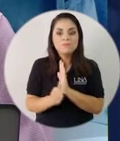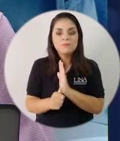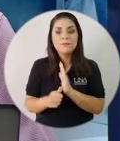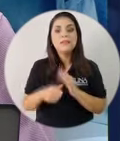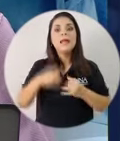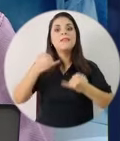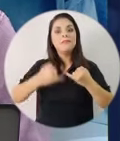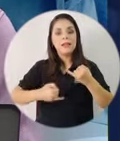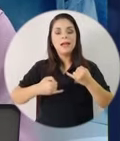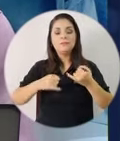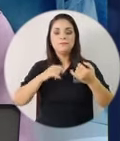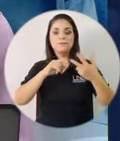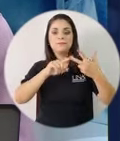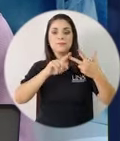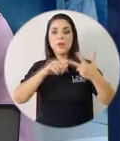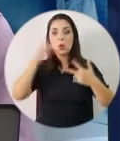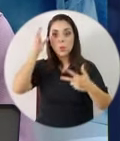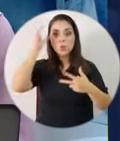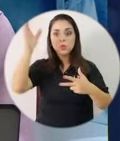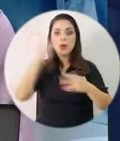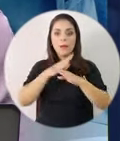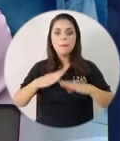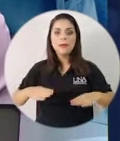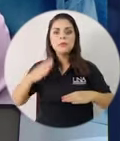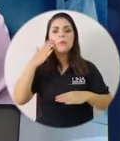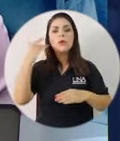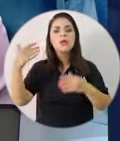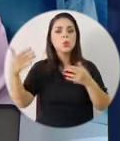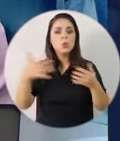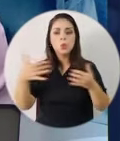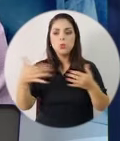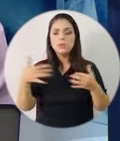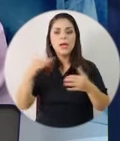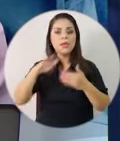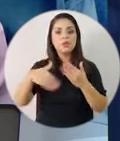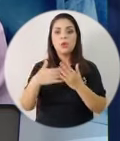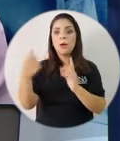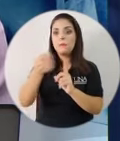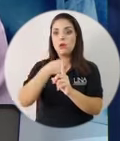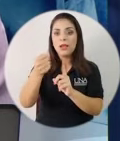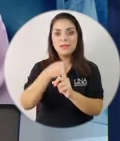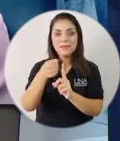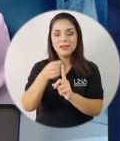desarrollar su talento. Y finalmente una cultura de paz, porque la lucha contra